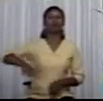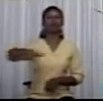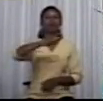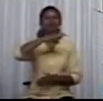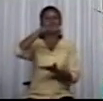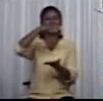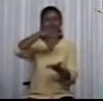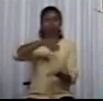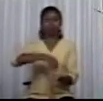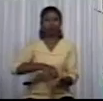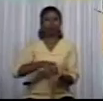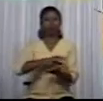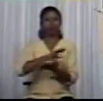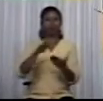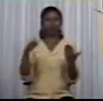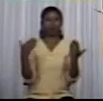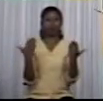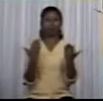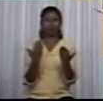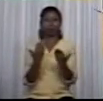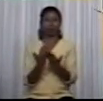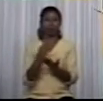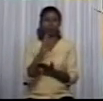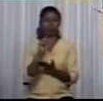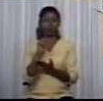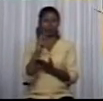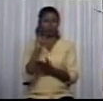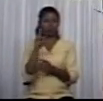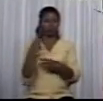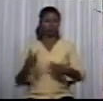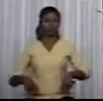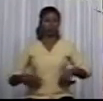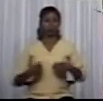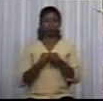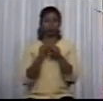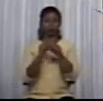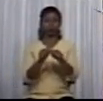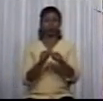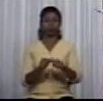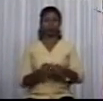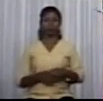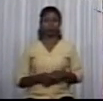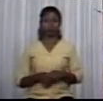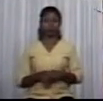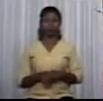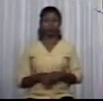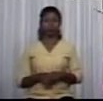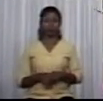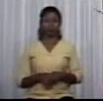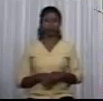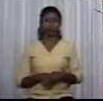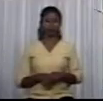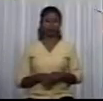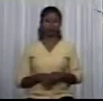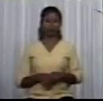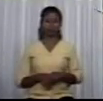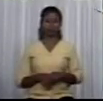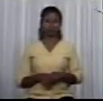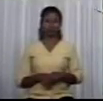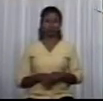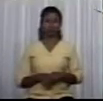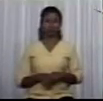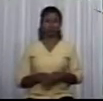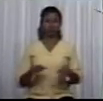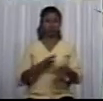tangible e intangible de todas y cada una de las formas de expresión cultural de nuestro pueblo. Y a todas